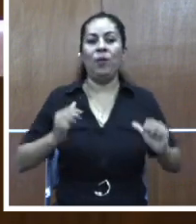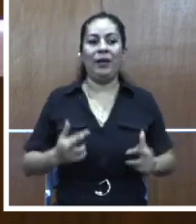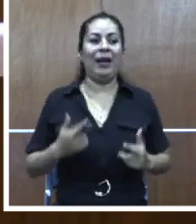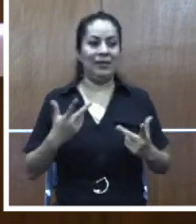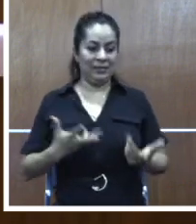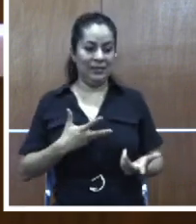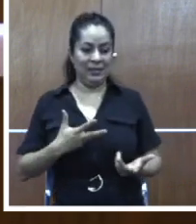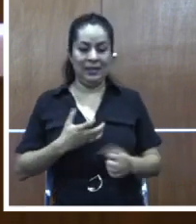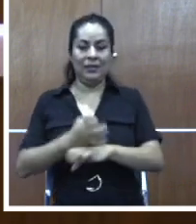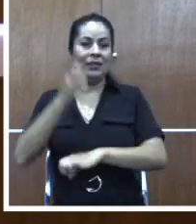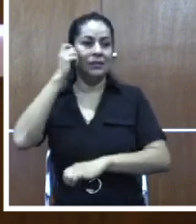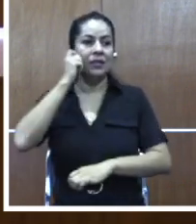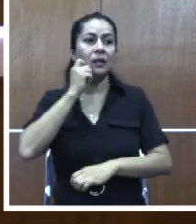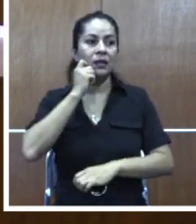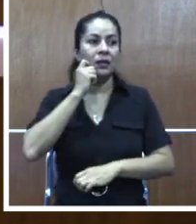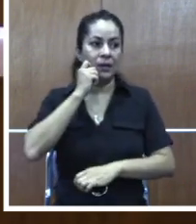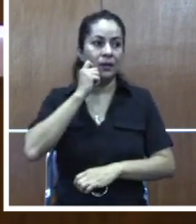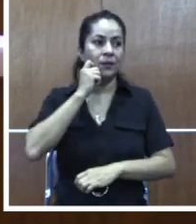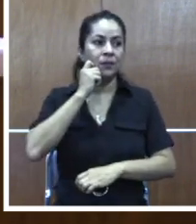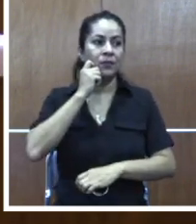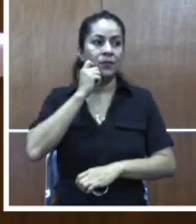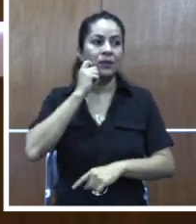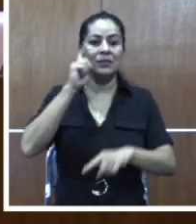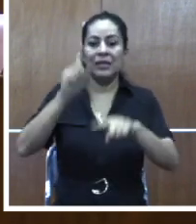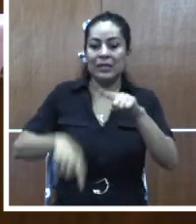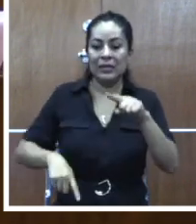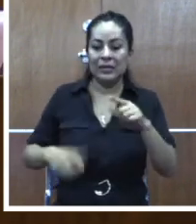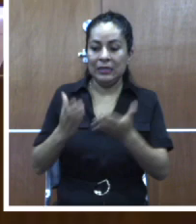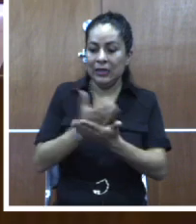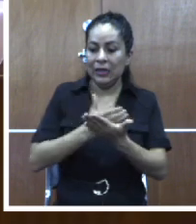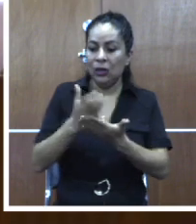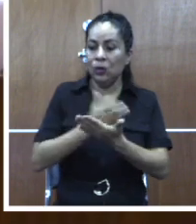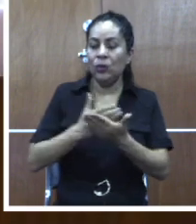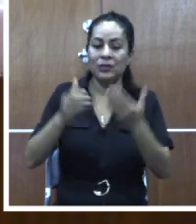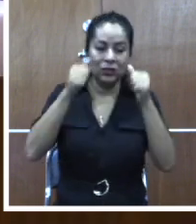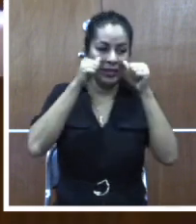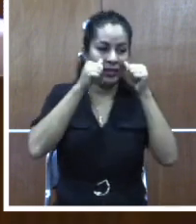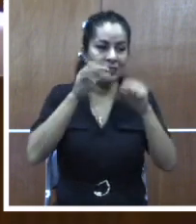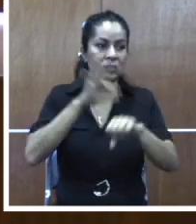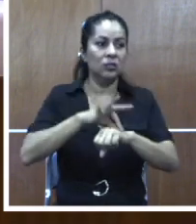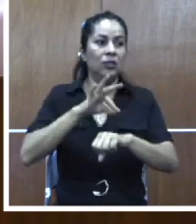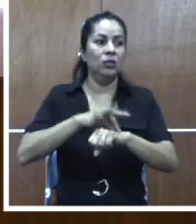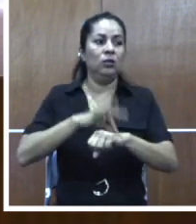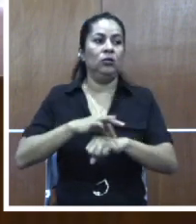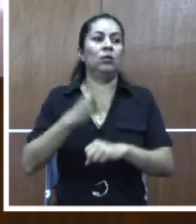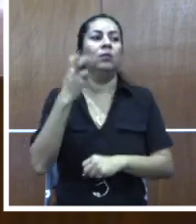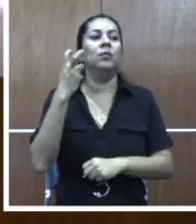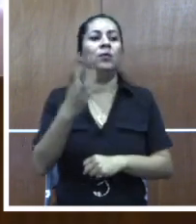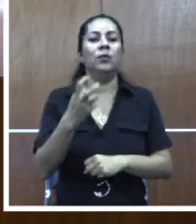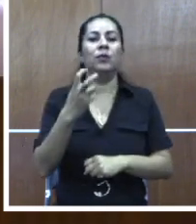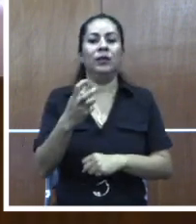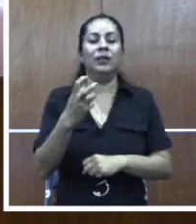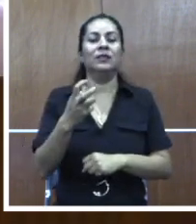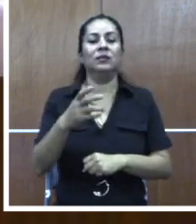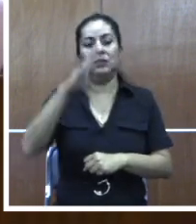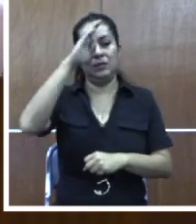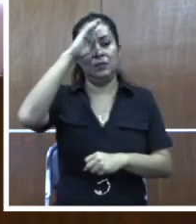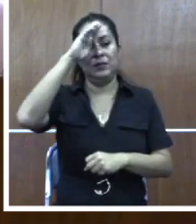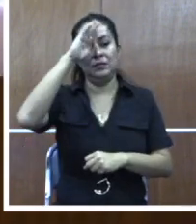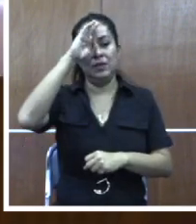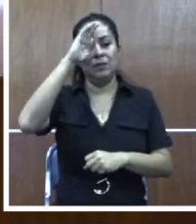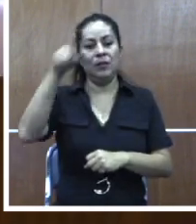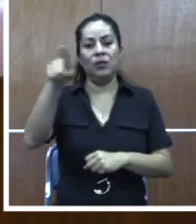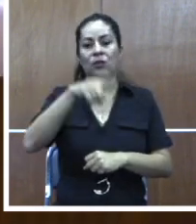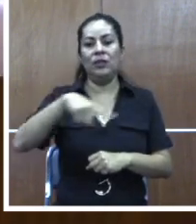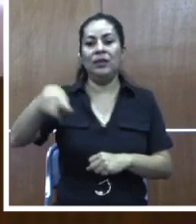cáncer en nuestro estado de Guerrero se quede sin tratamiento y atención médica. Por ello, es que someto a la